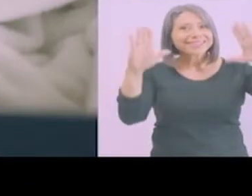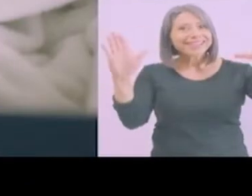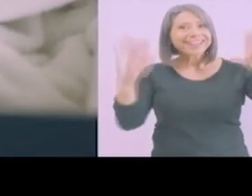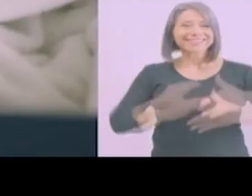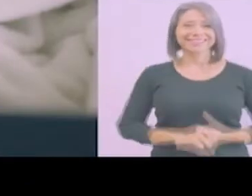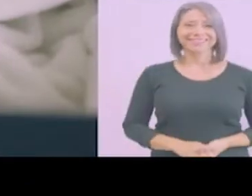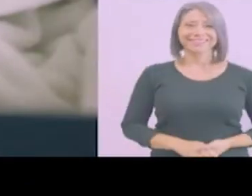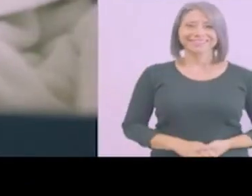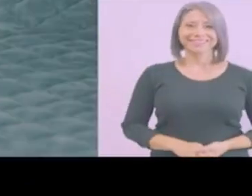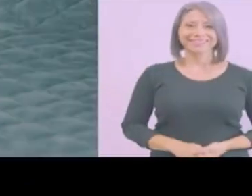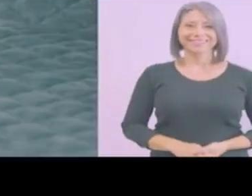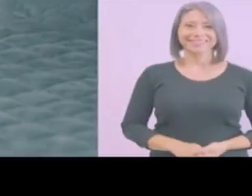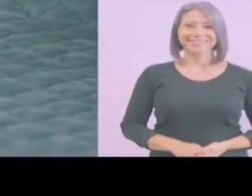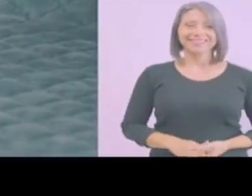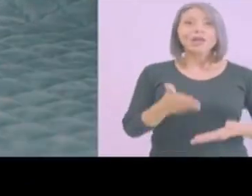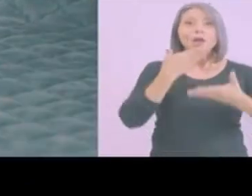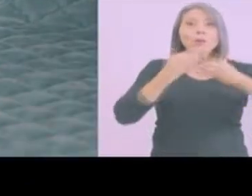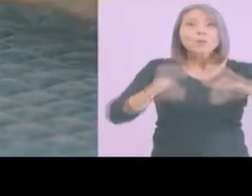¡Buenos días!